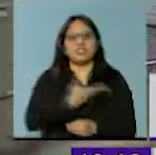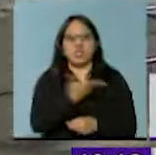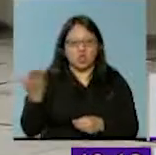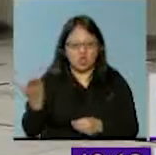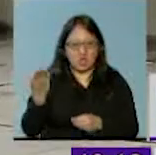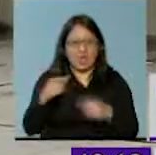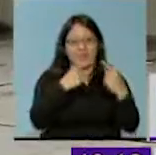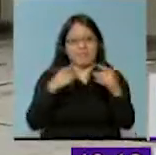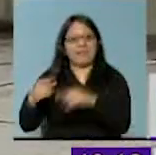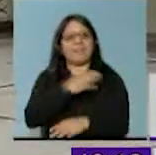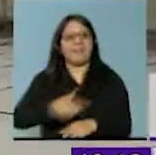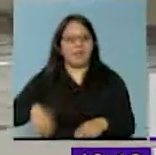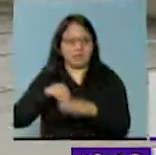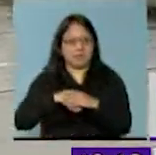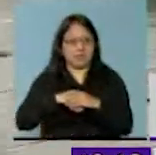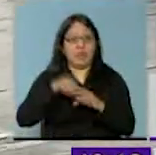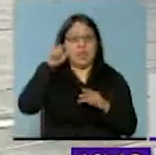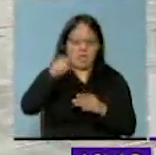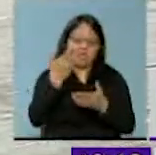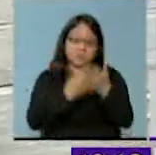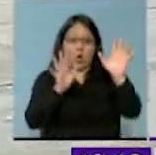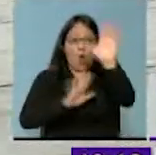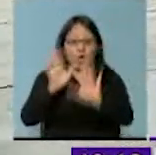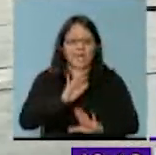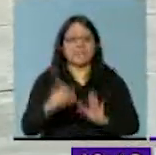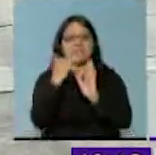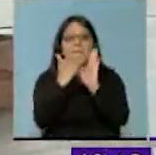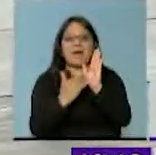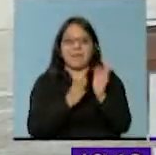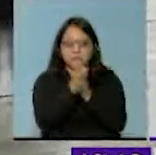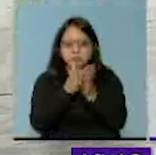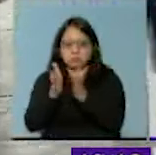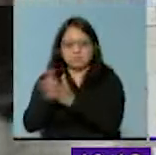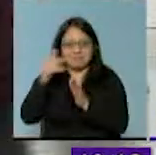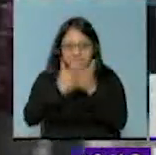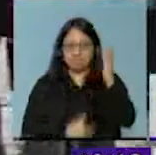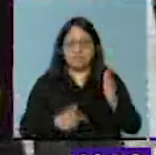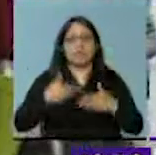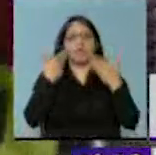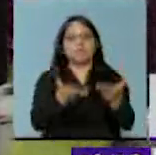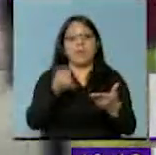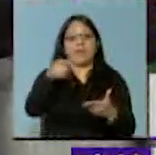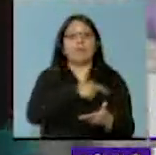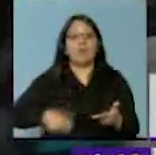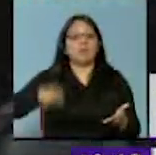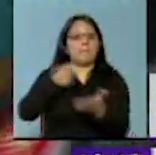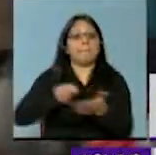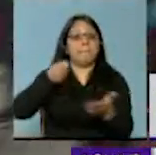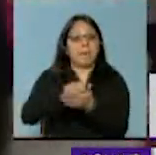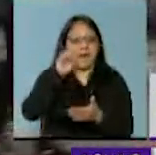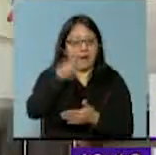una currícula que les indica el Ministerio de Educación y el Ministerio de Educación se tiene que hacer cargo de los fondos para liquidar el haber a los docentes.